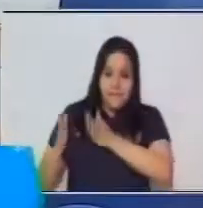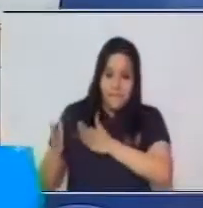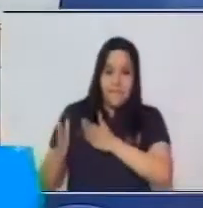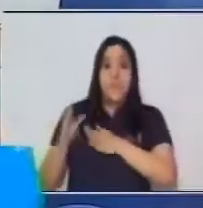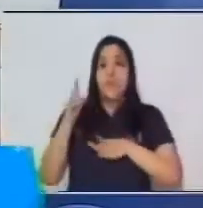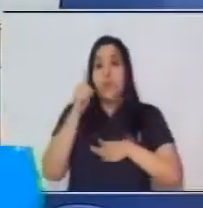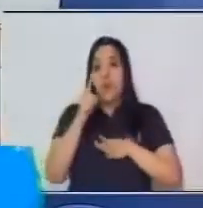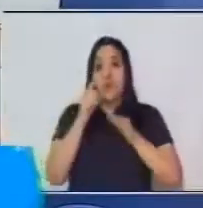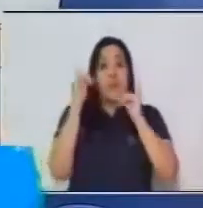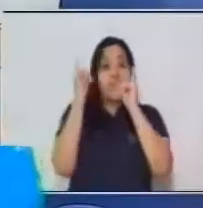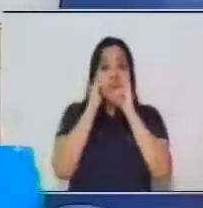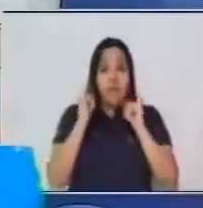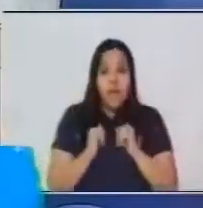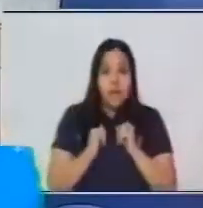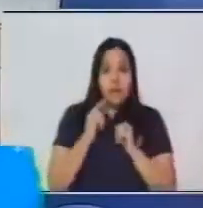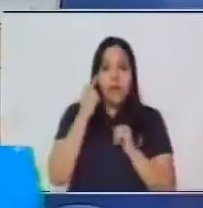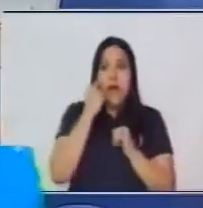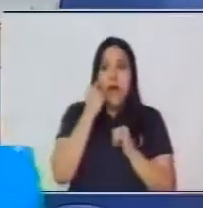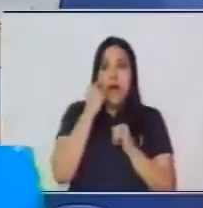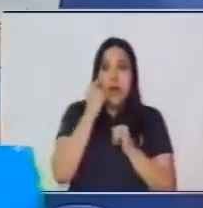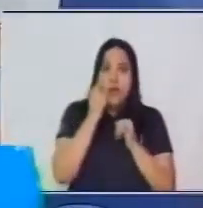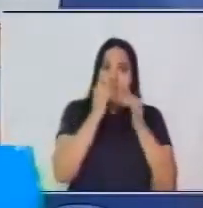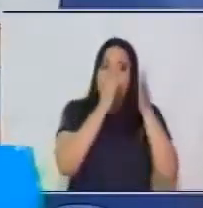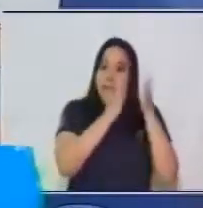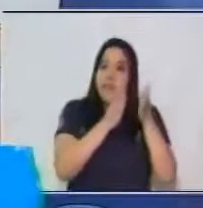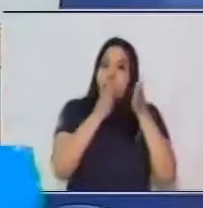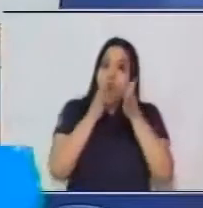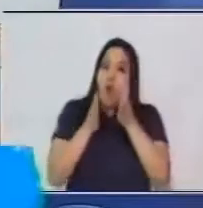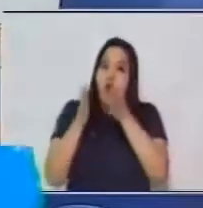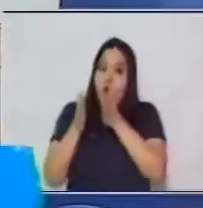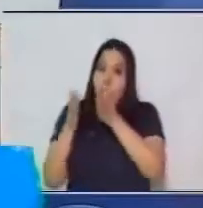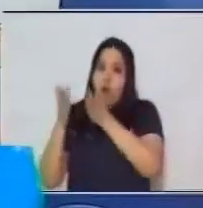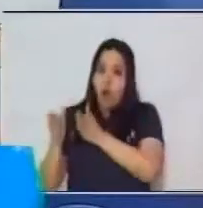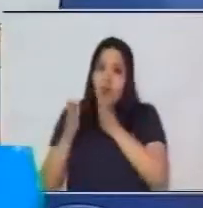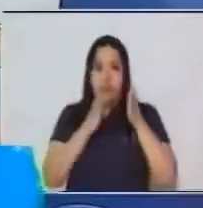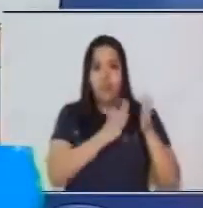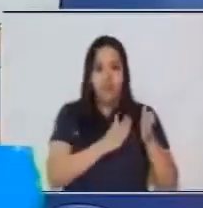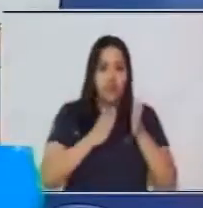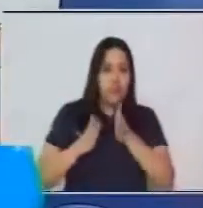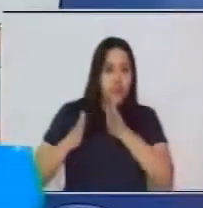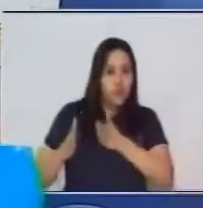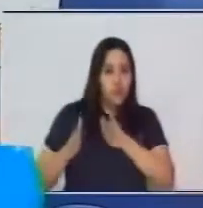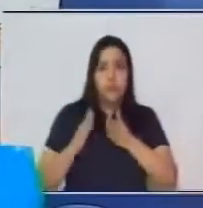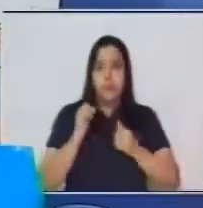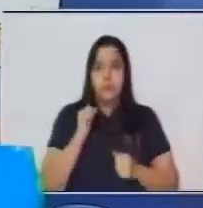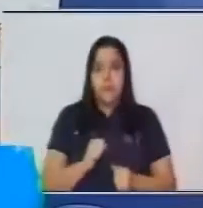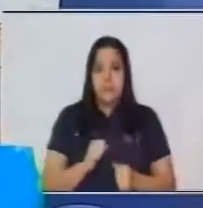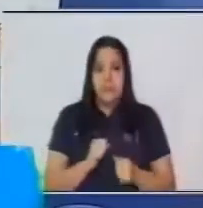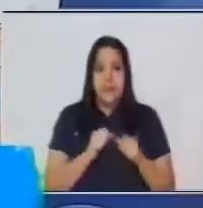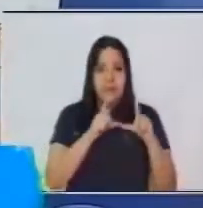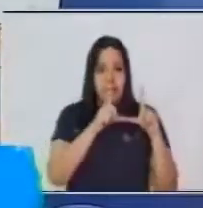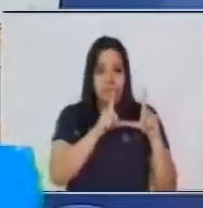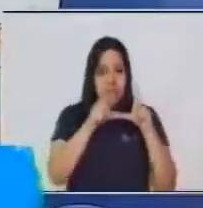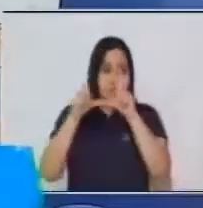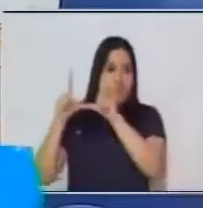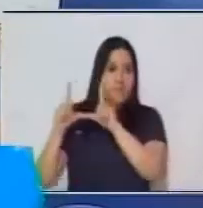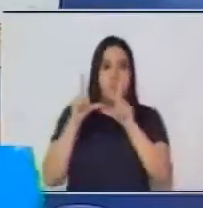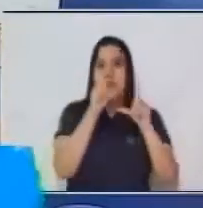le vas dando un orden a esa historia. Eso es lo que estás haciendo, trasladando tus viñetas a una